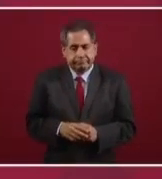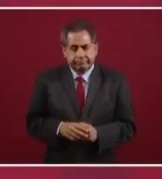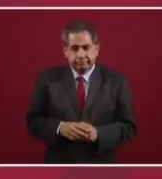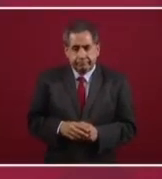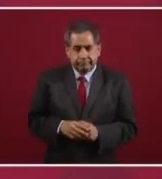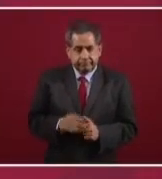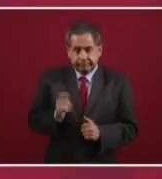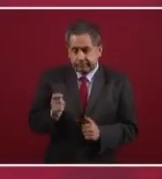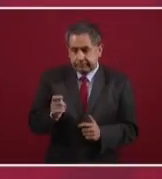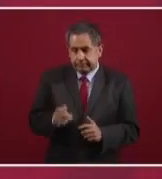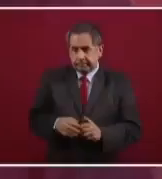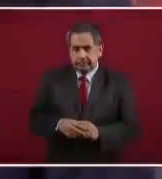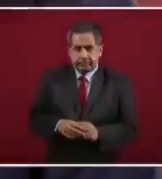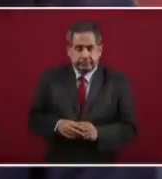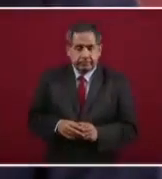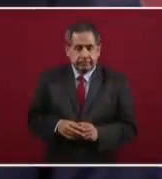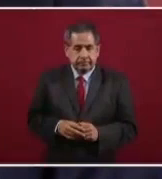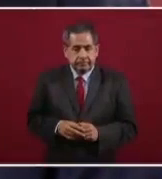esto